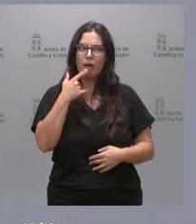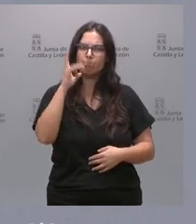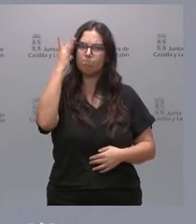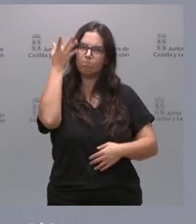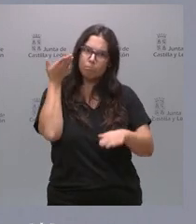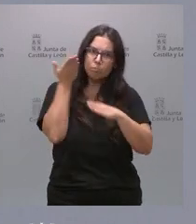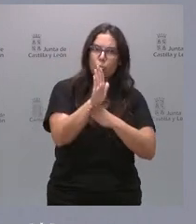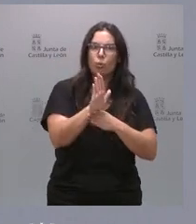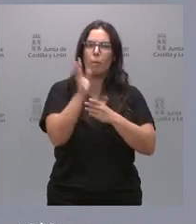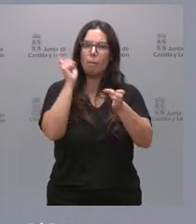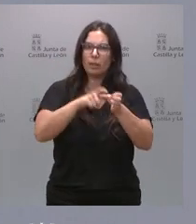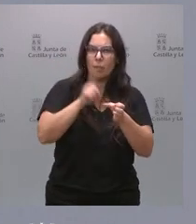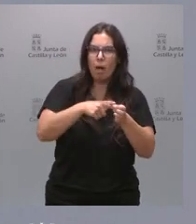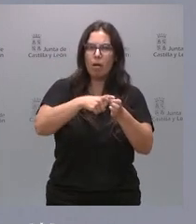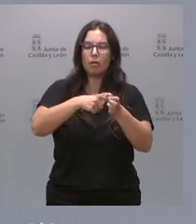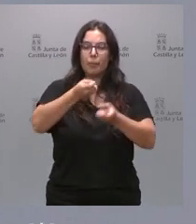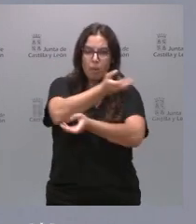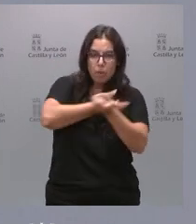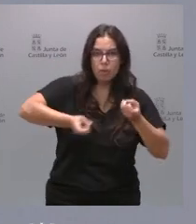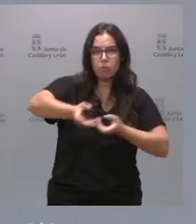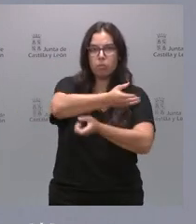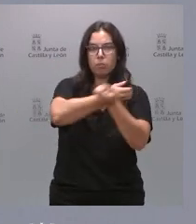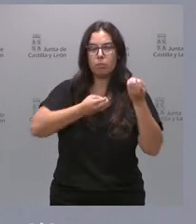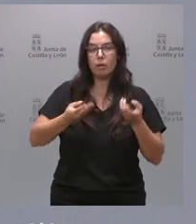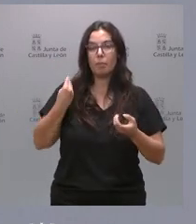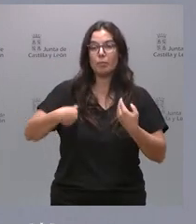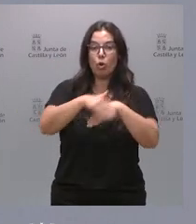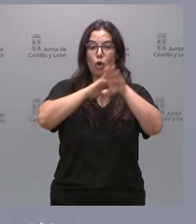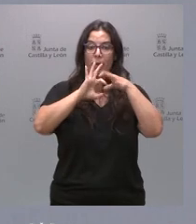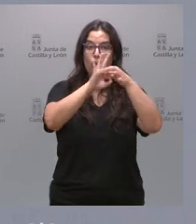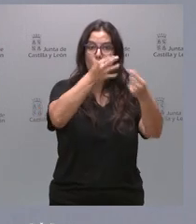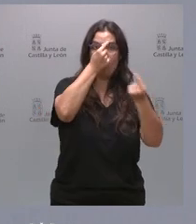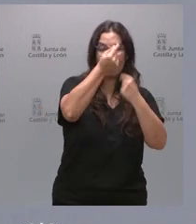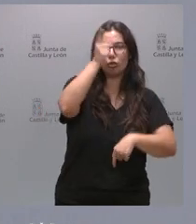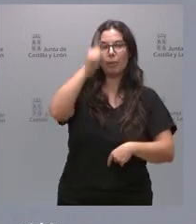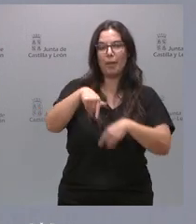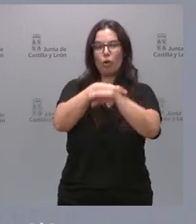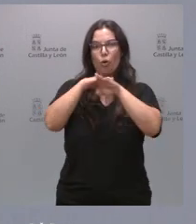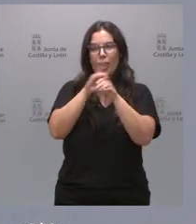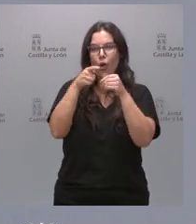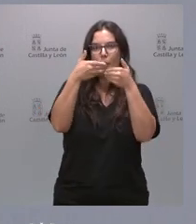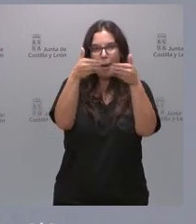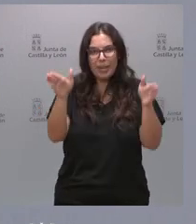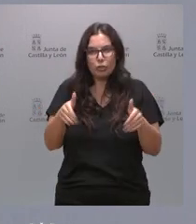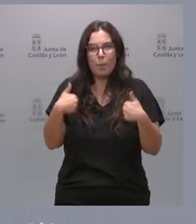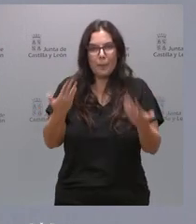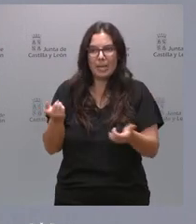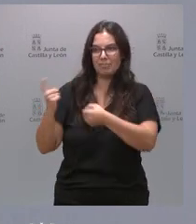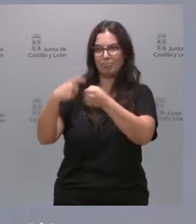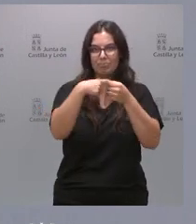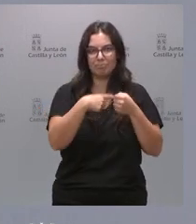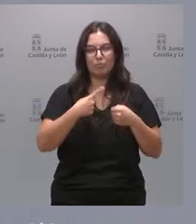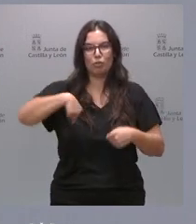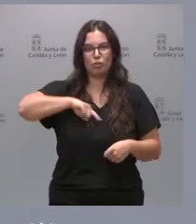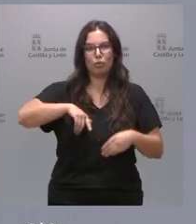puedan participar y participemos de esta forma solamente en el gobierno del dato sino en un gobierno más participativo y abierto que es el gobierno de